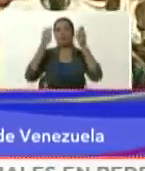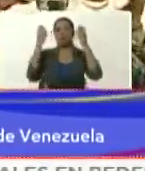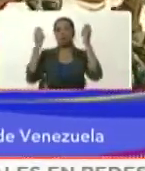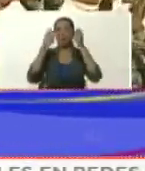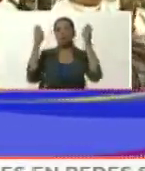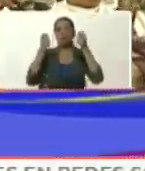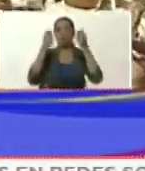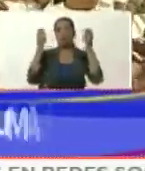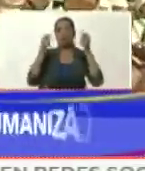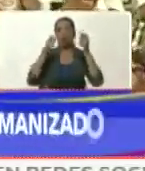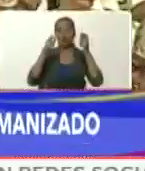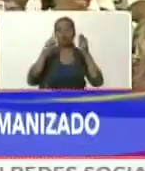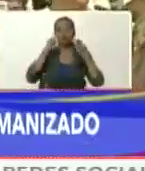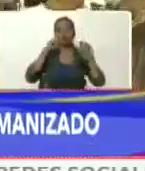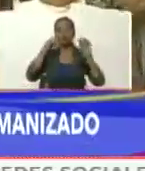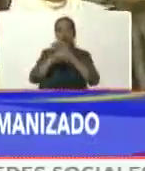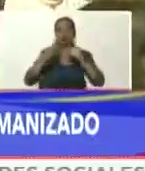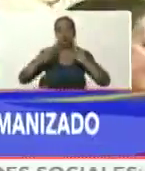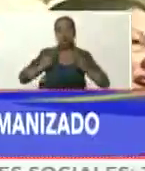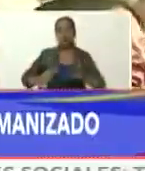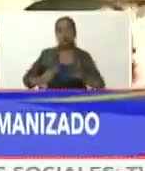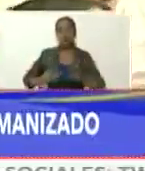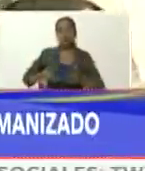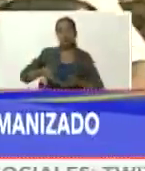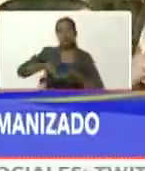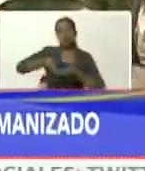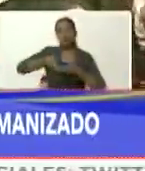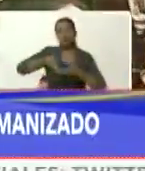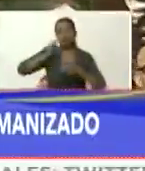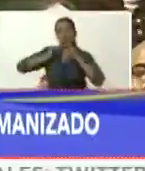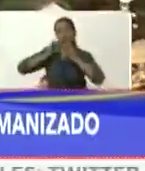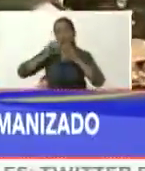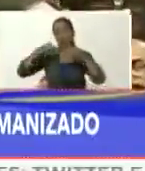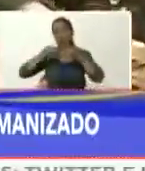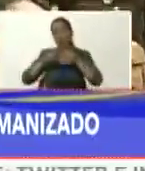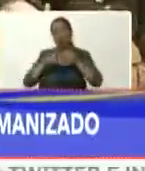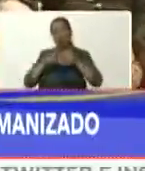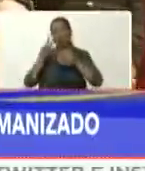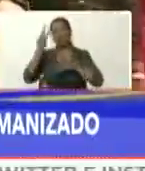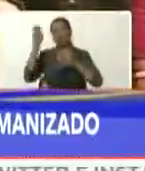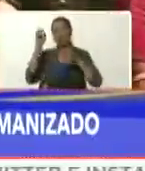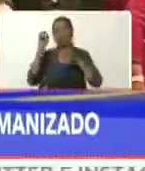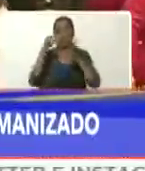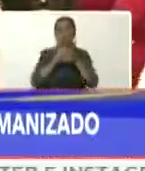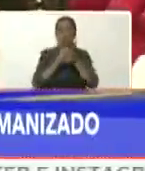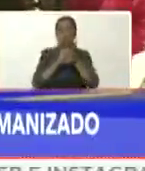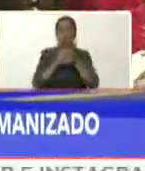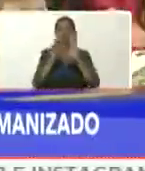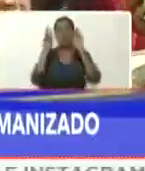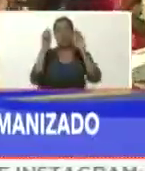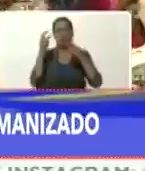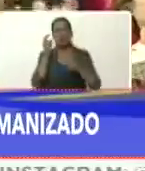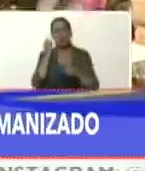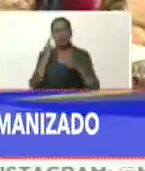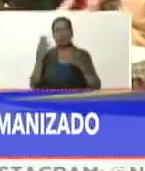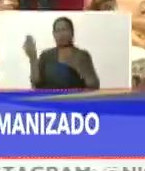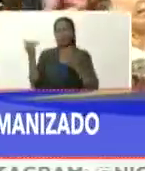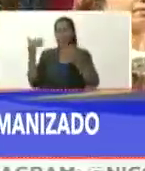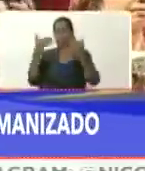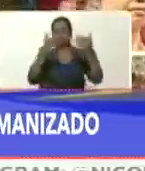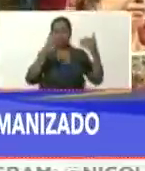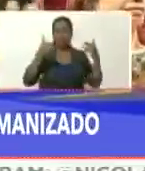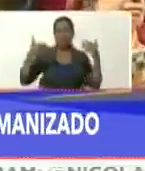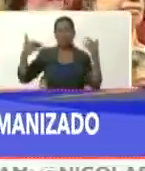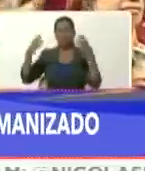de parto humanizado y lactancia materna en el país. 20.000 nuevas mujeres, vengan. Vamos,